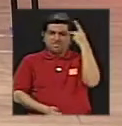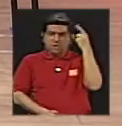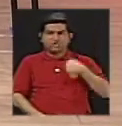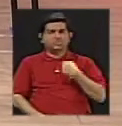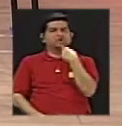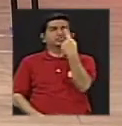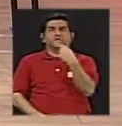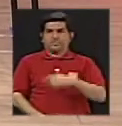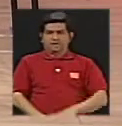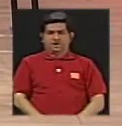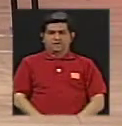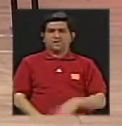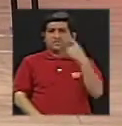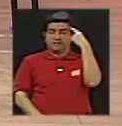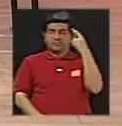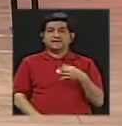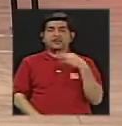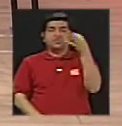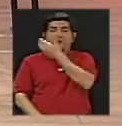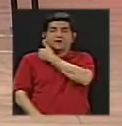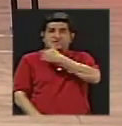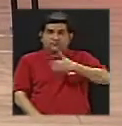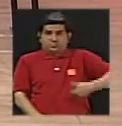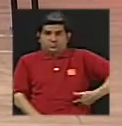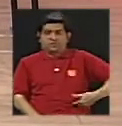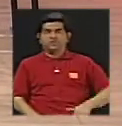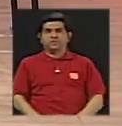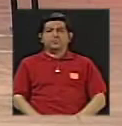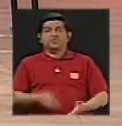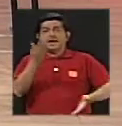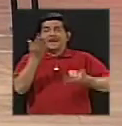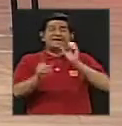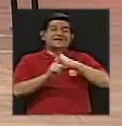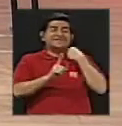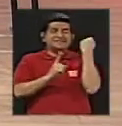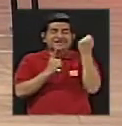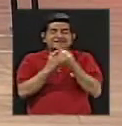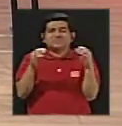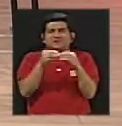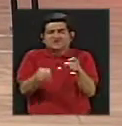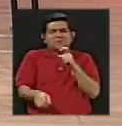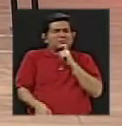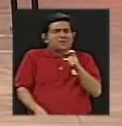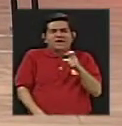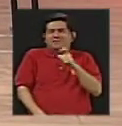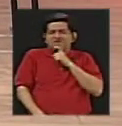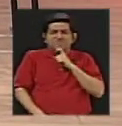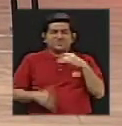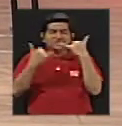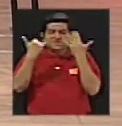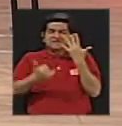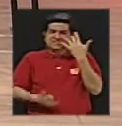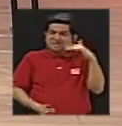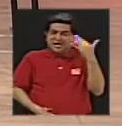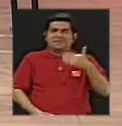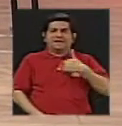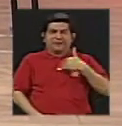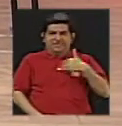quiero decir, a la próxima presidencia y ponerlo todavía en unas condiciones más difíciles de las que ya pareciera